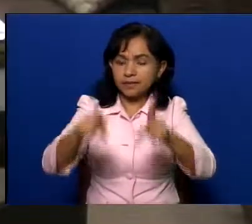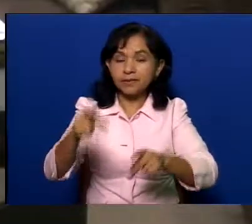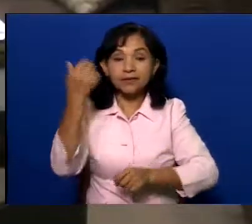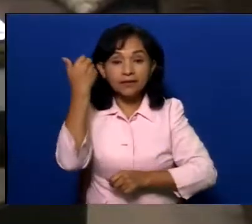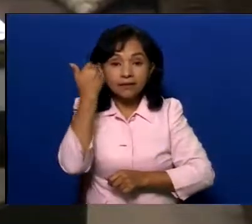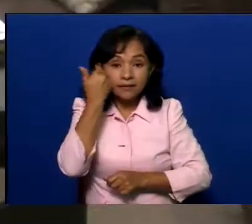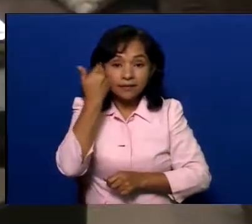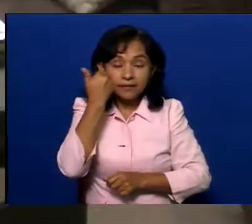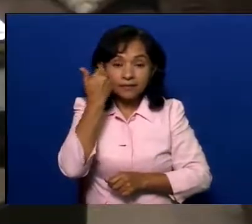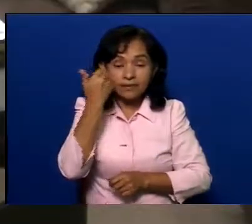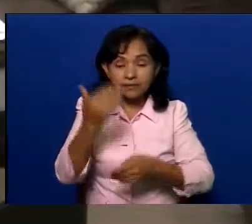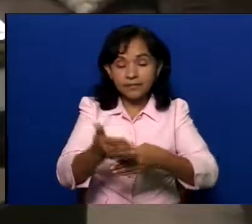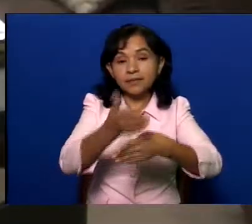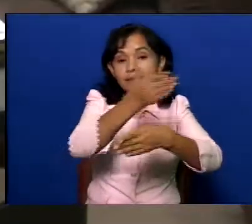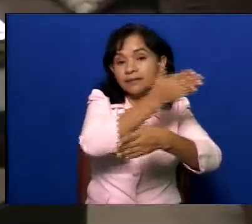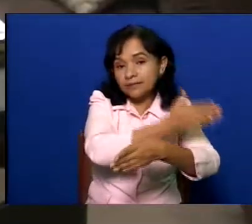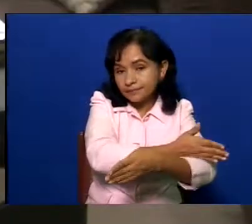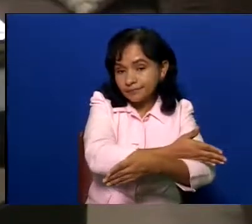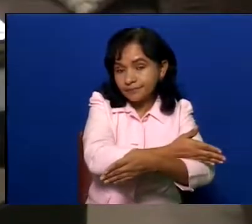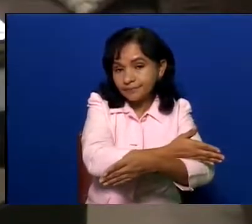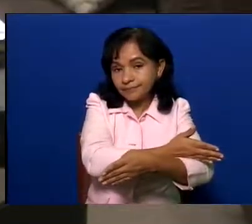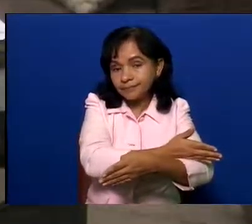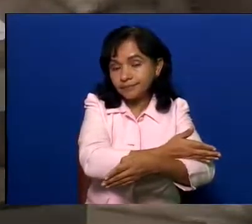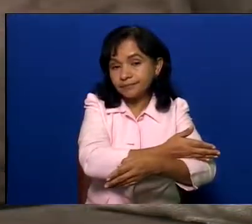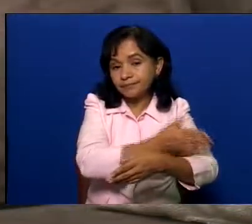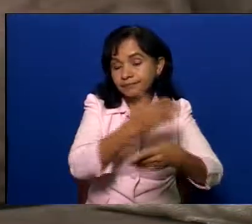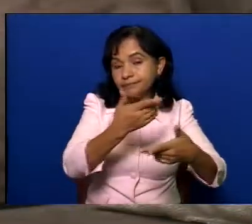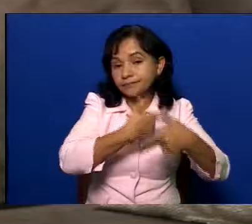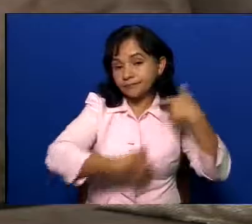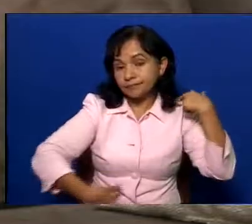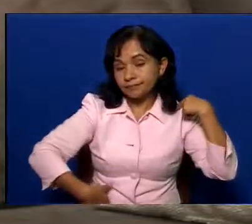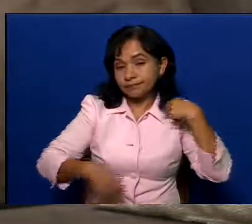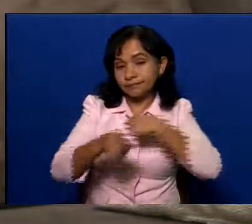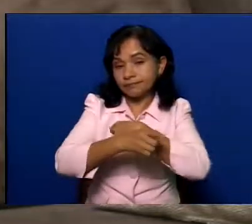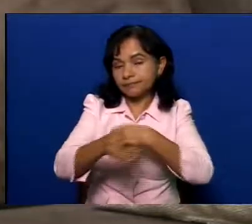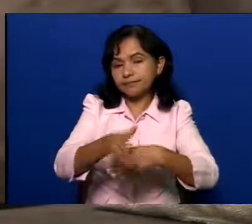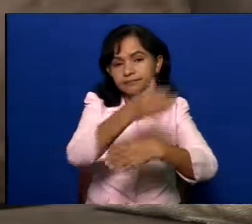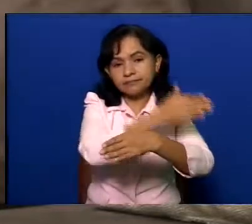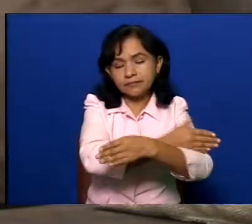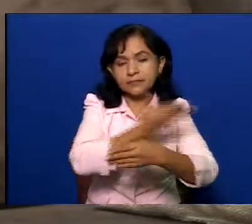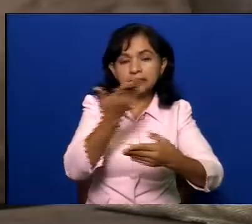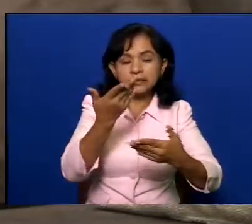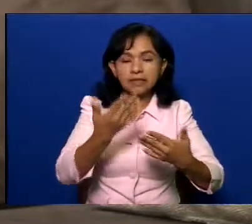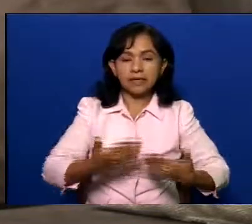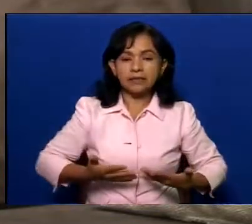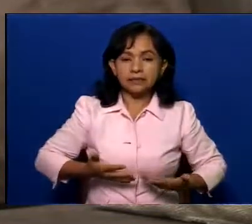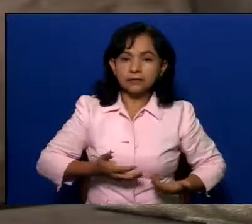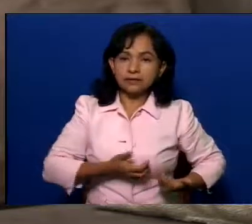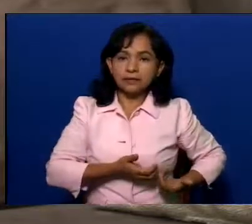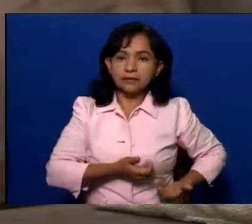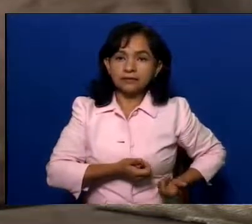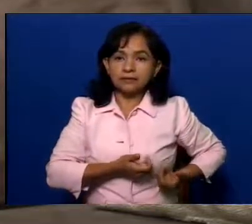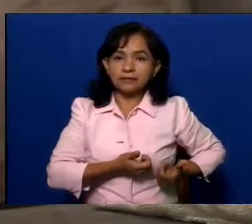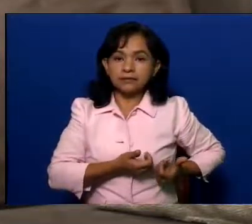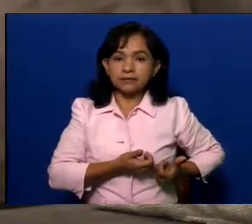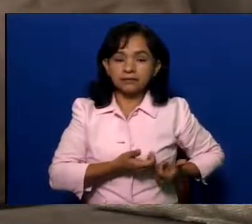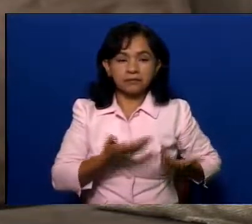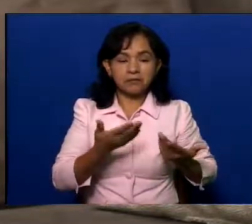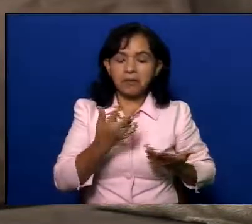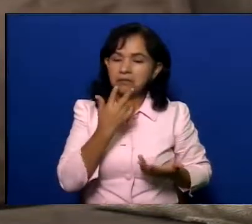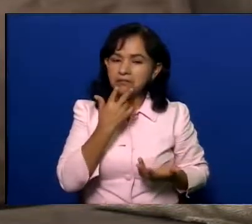ejemplo, los cartílagos, a nivel de los huesos, pues como que a veces hay otras condiciones que se juntan para